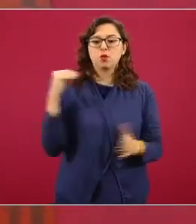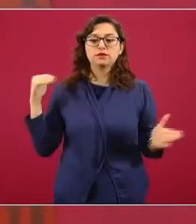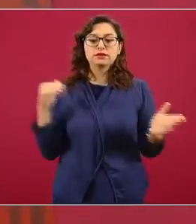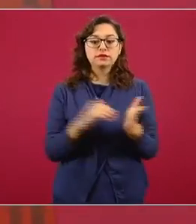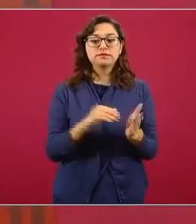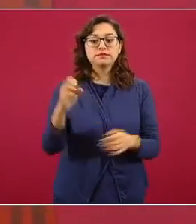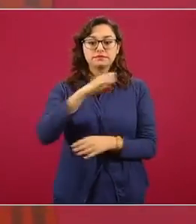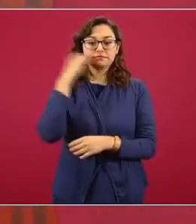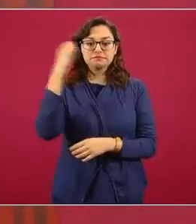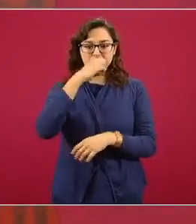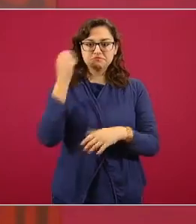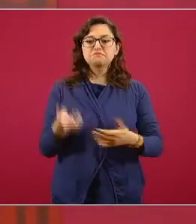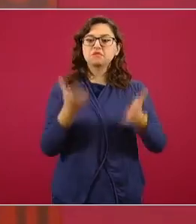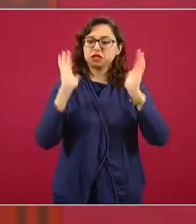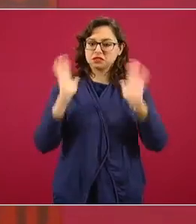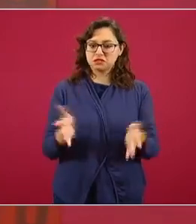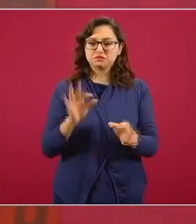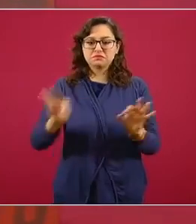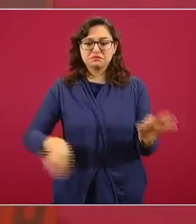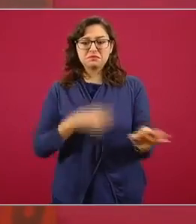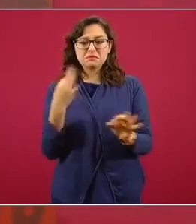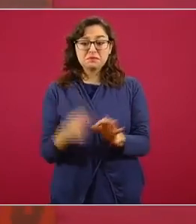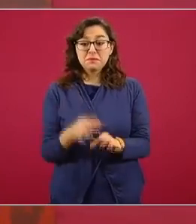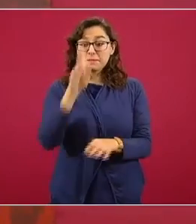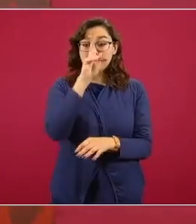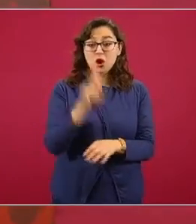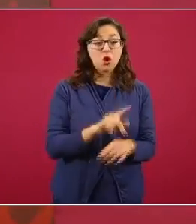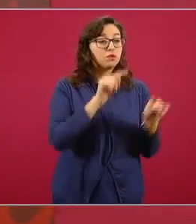sobre todo en las zonas más pobres,